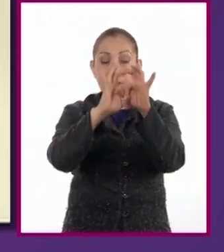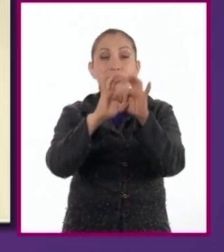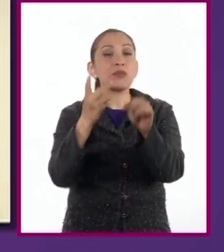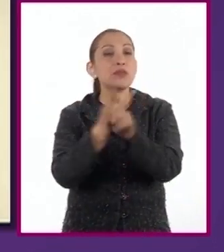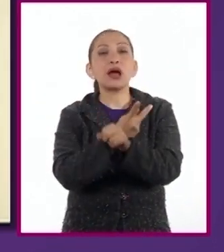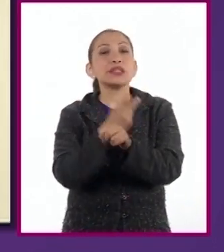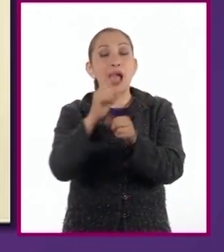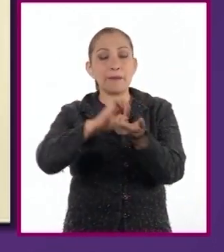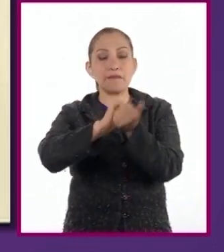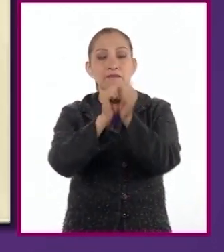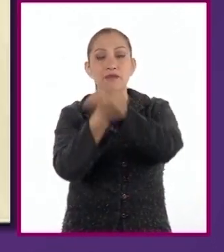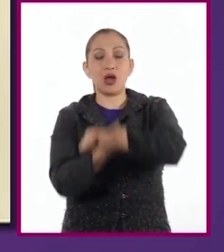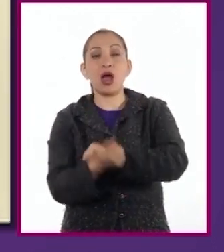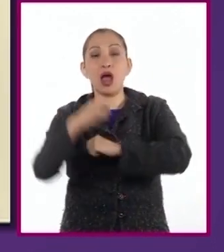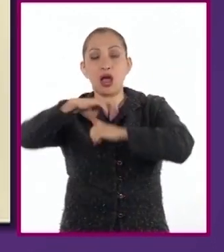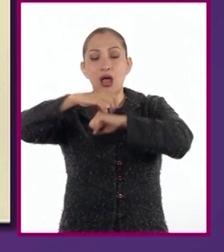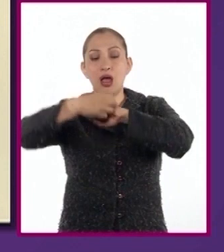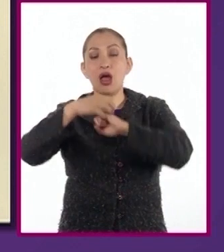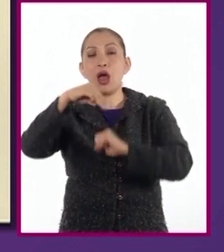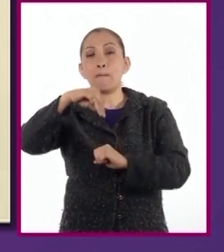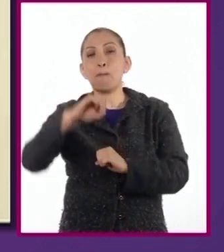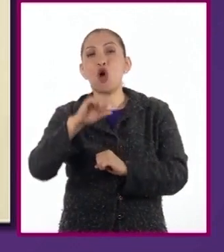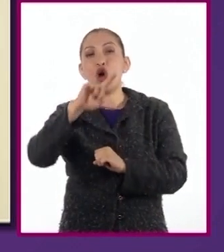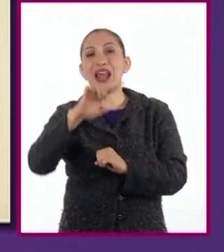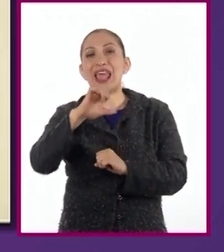sucede, se forma una molécula.